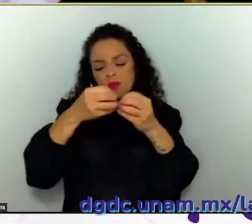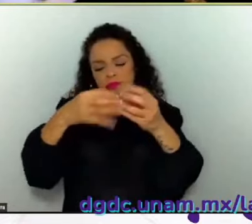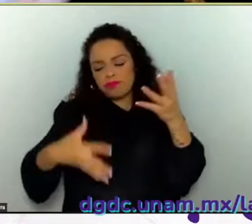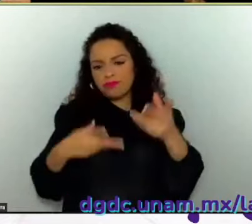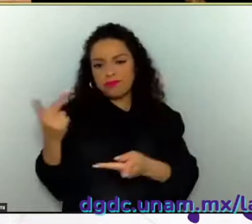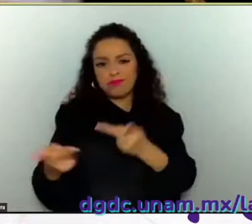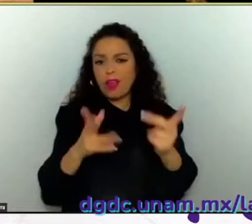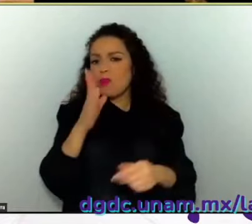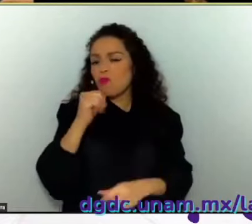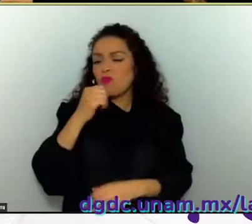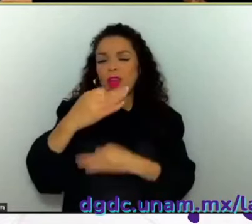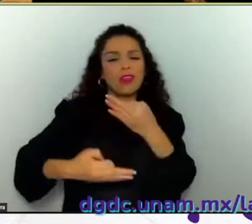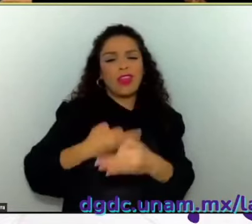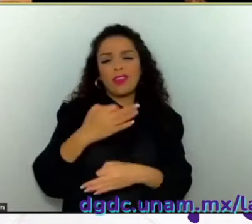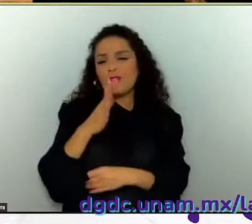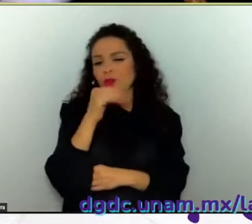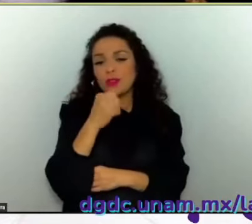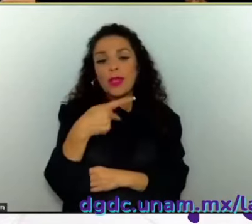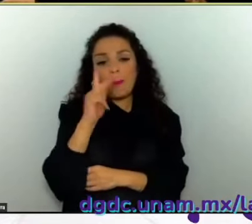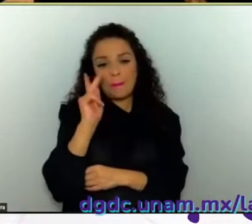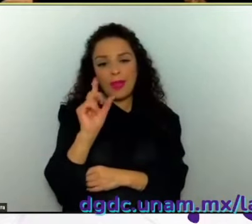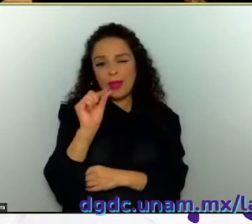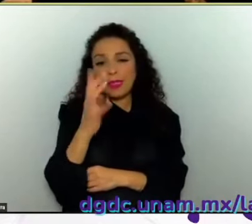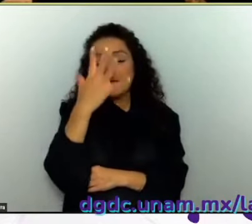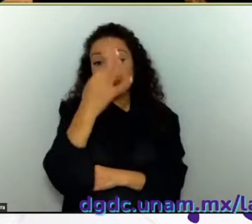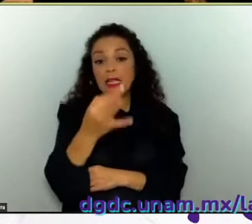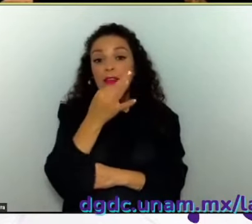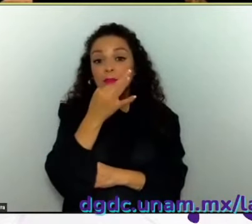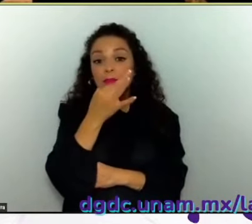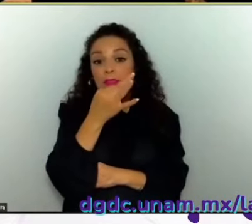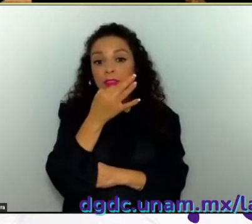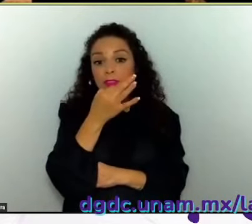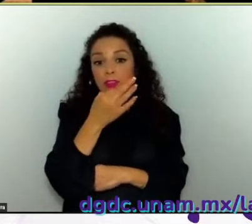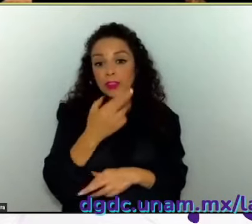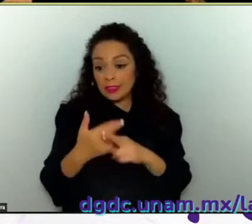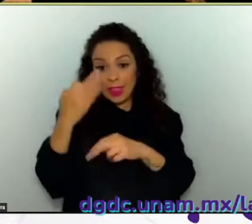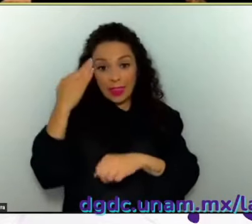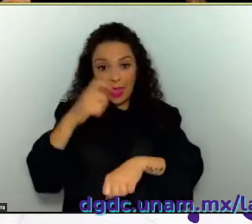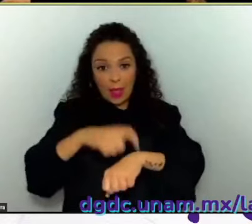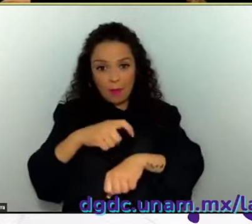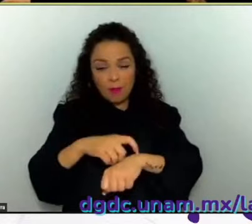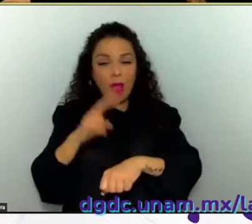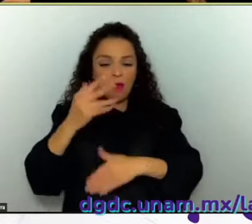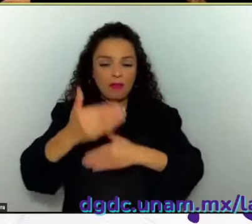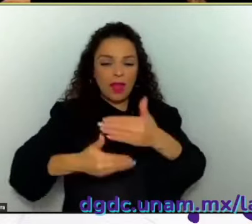avanzar los siguientes 5 minutos con las que nos quedan.